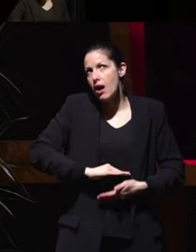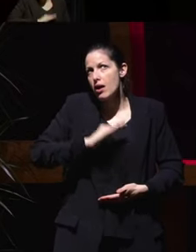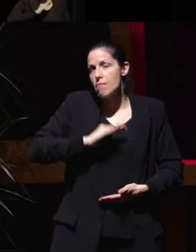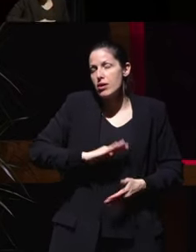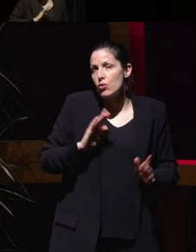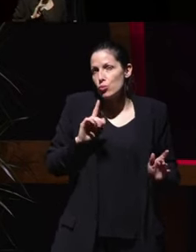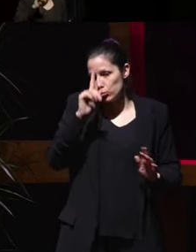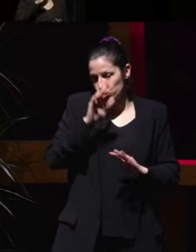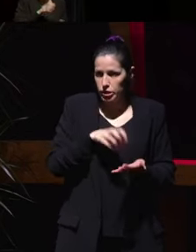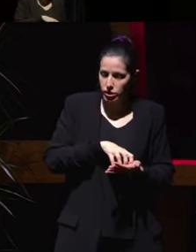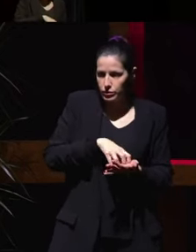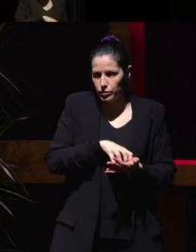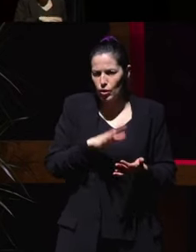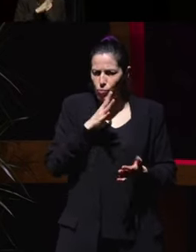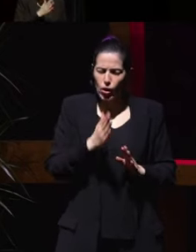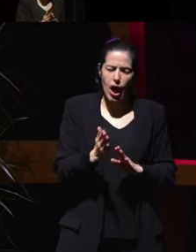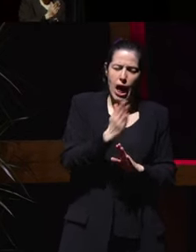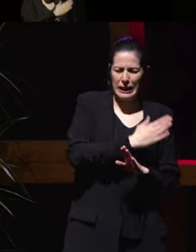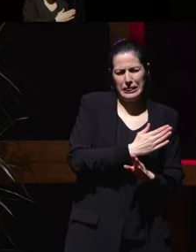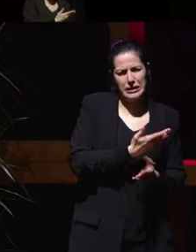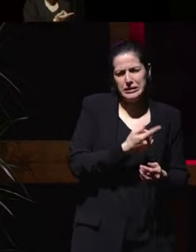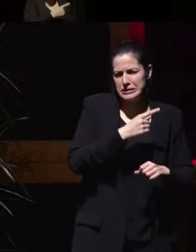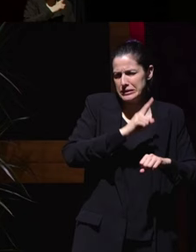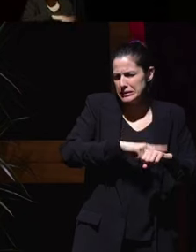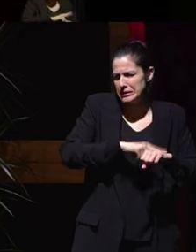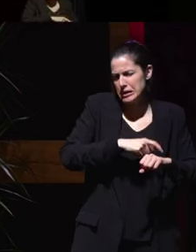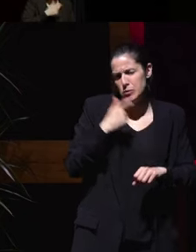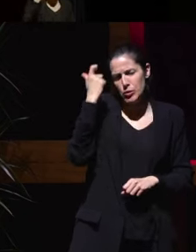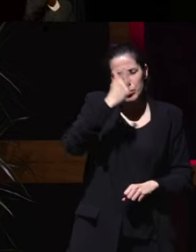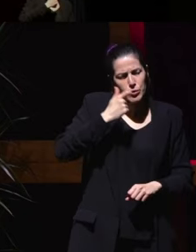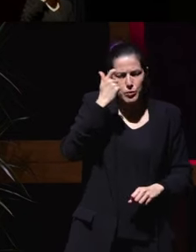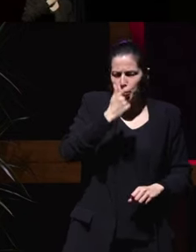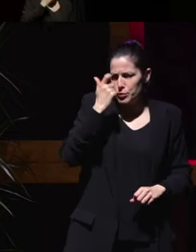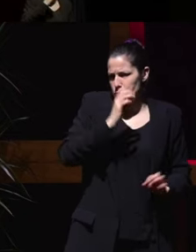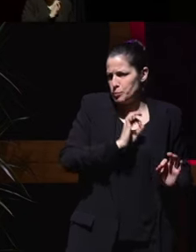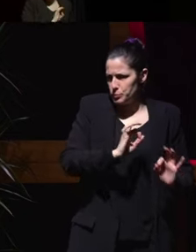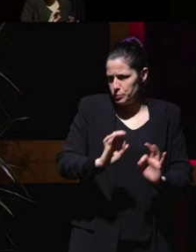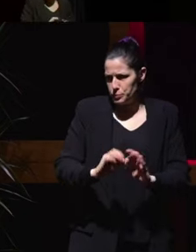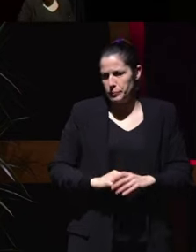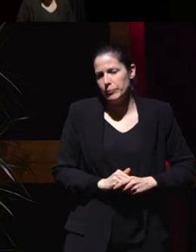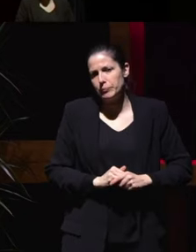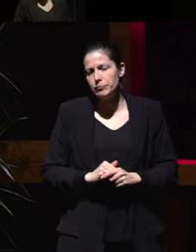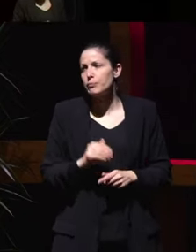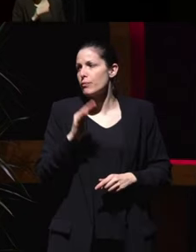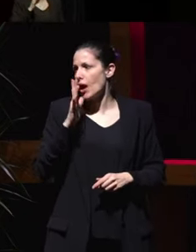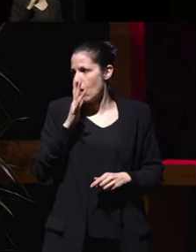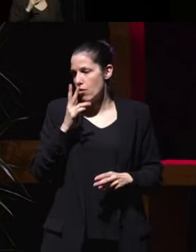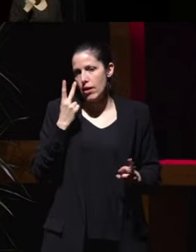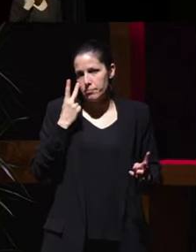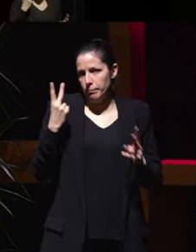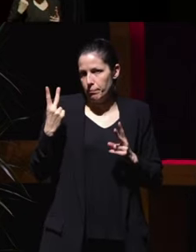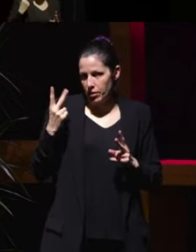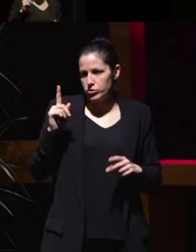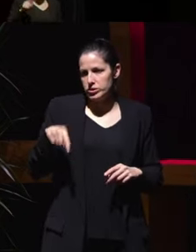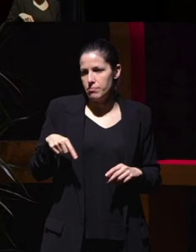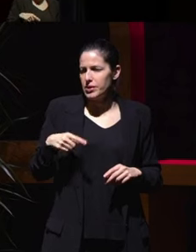requeriría moitísimo tempo de preparación. Vamos a agora empezar pois, a ver tamén, porque teño que